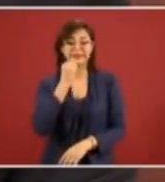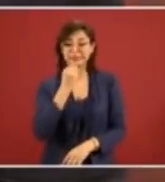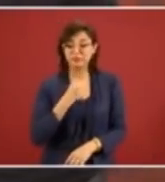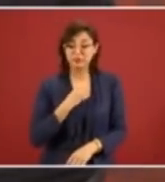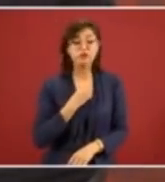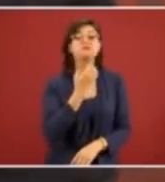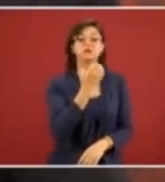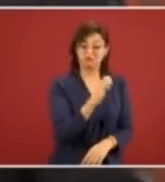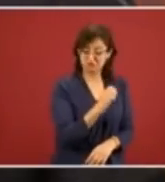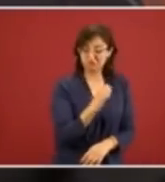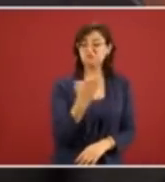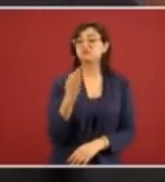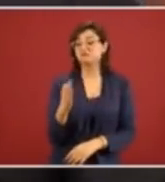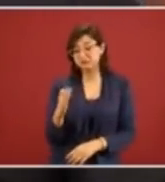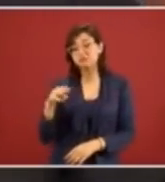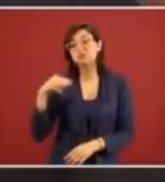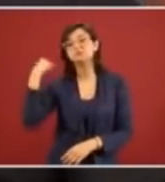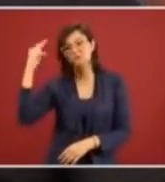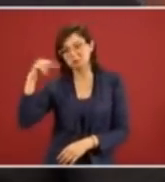enero, febrero y marzo.